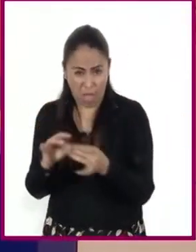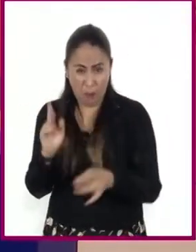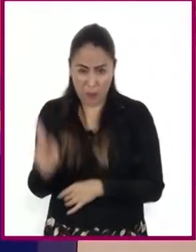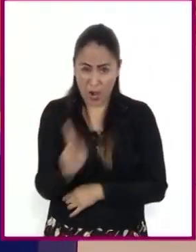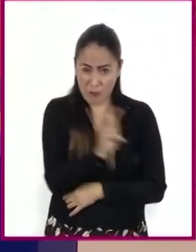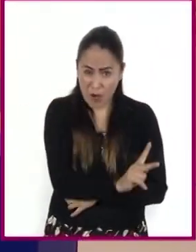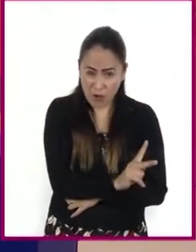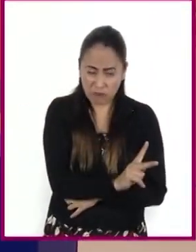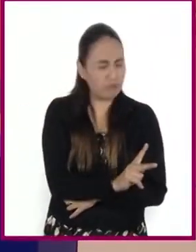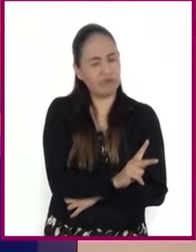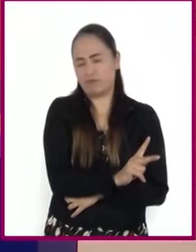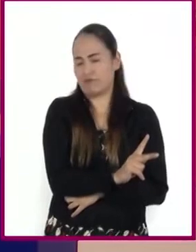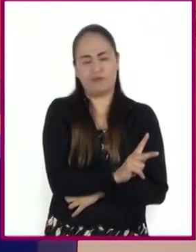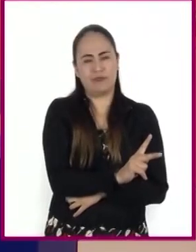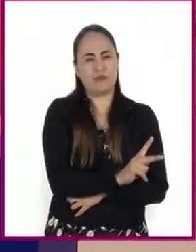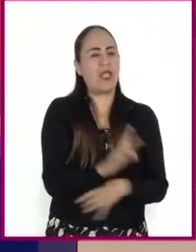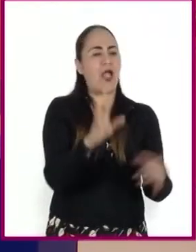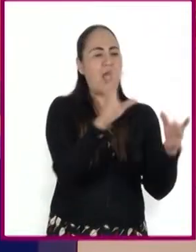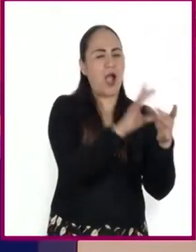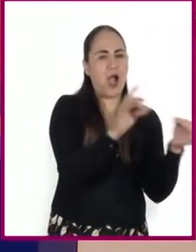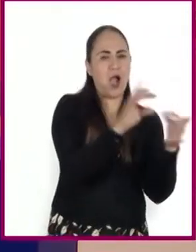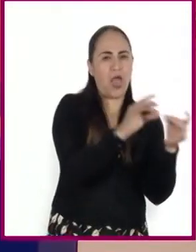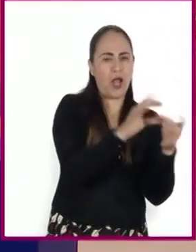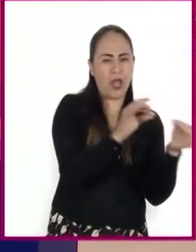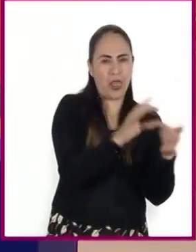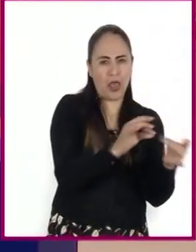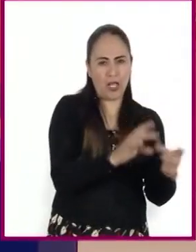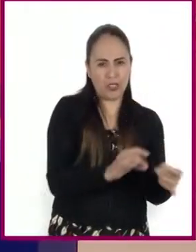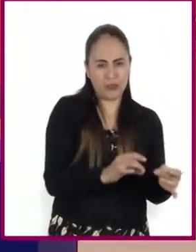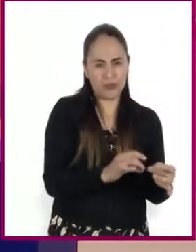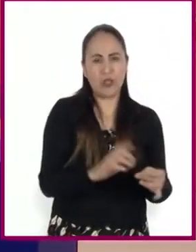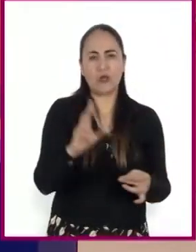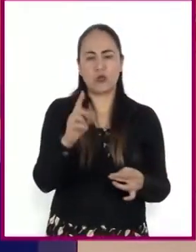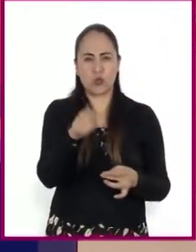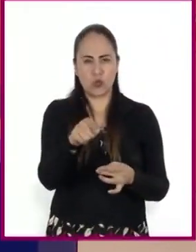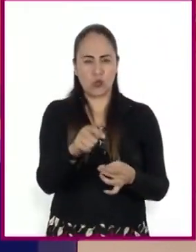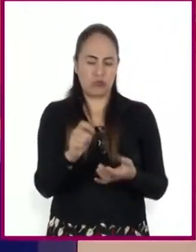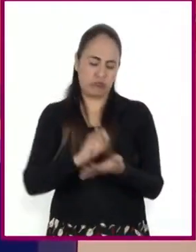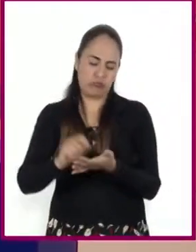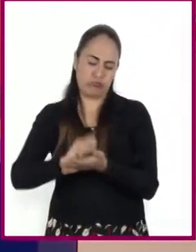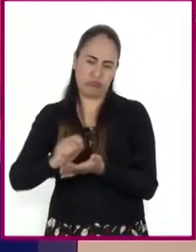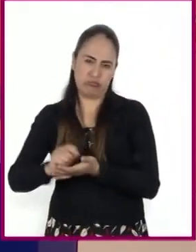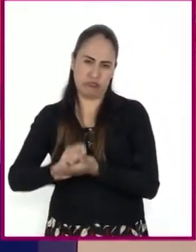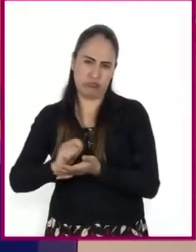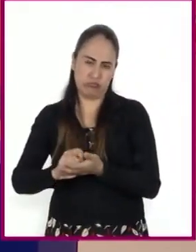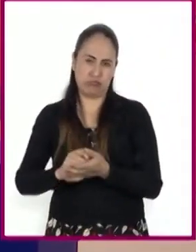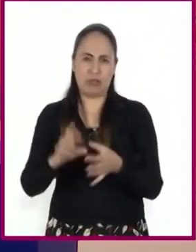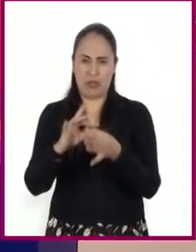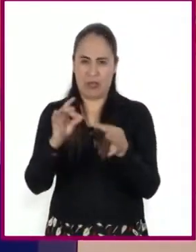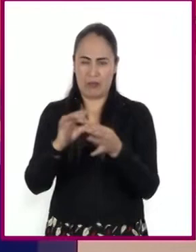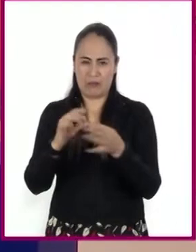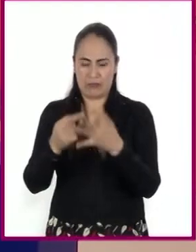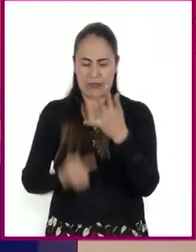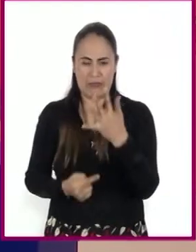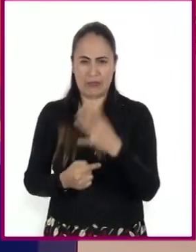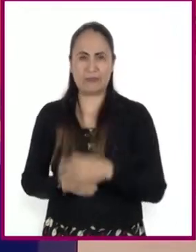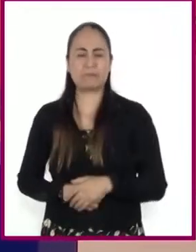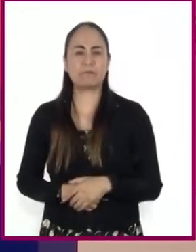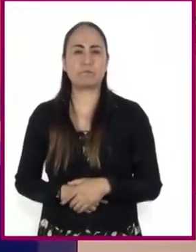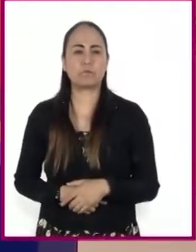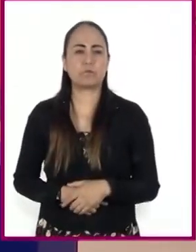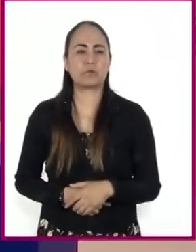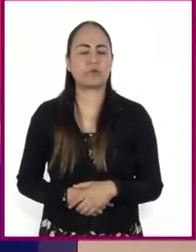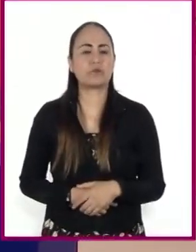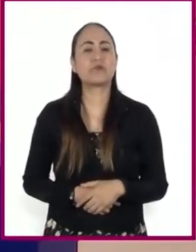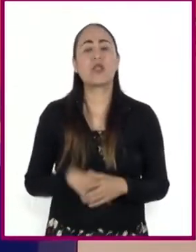mismo escribir una descripción de algo que redactar su definición. La respuesta a la pregunta